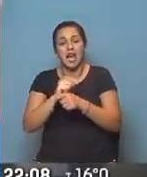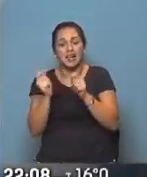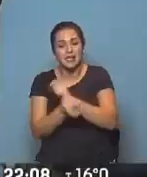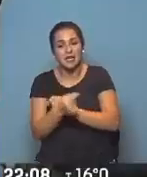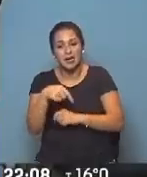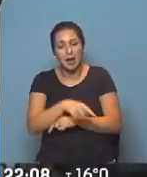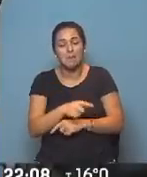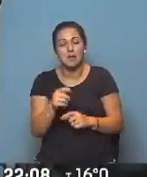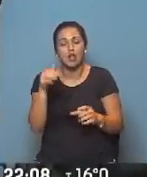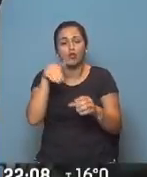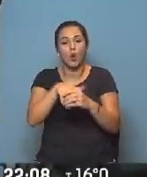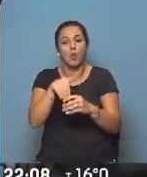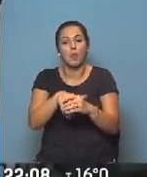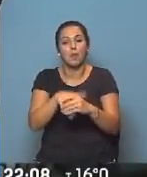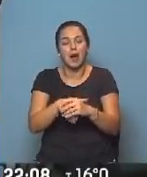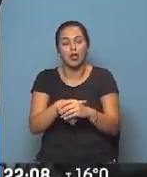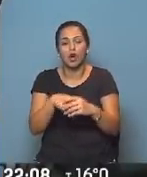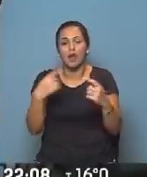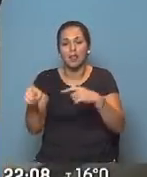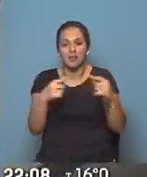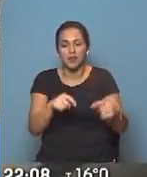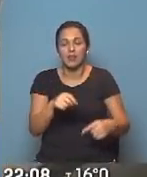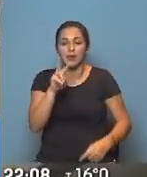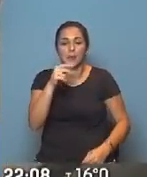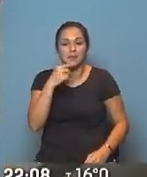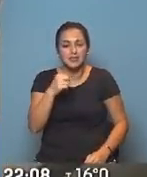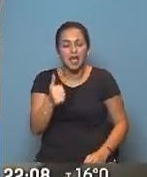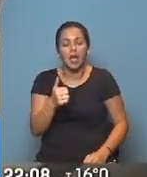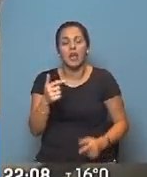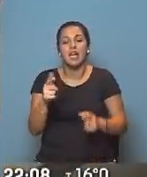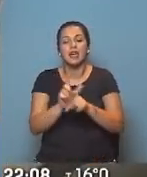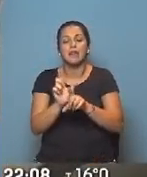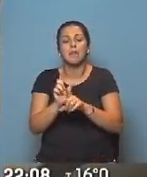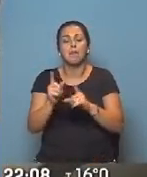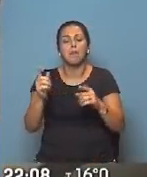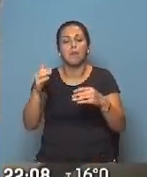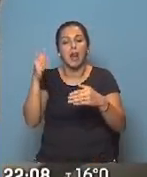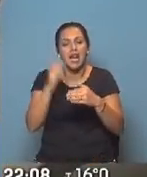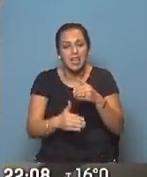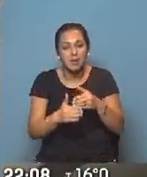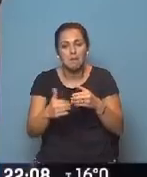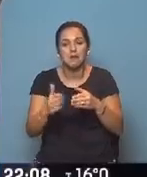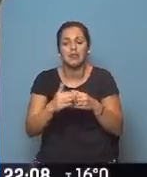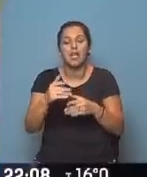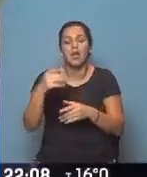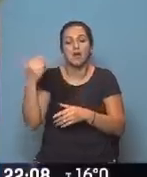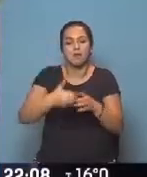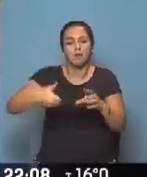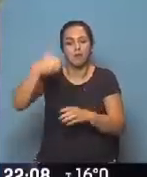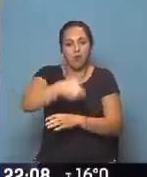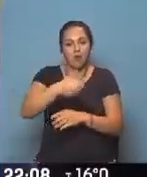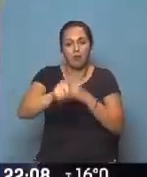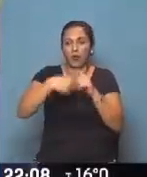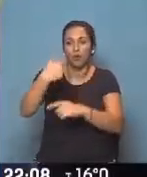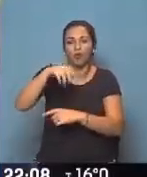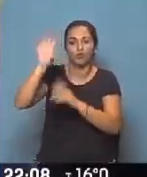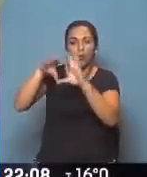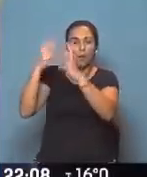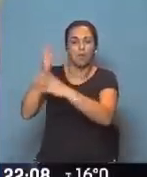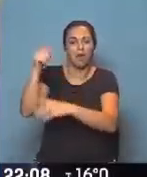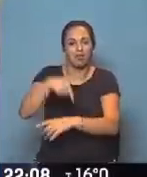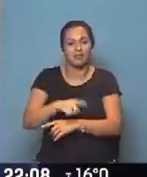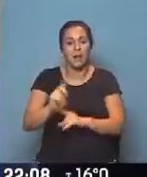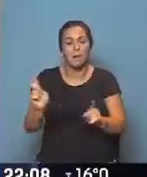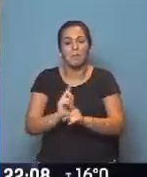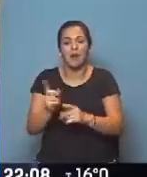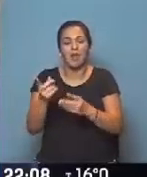de encajes bancarios en divisas y limitando las transacciones con inversores extranjeros para evitar más fugas hacia